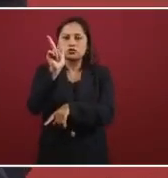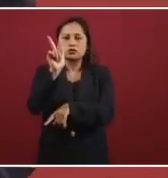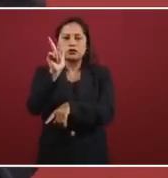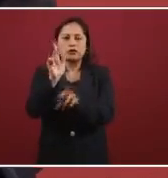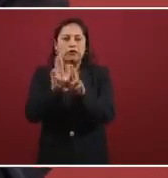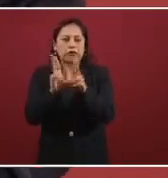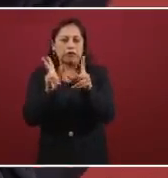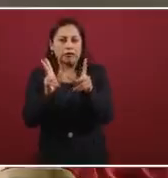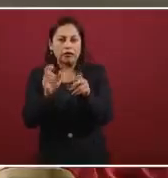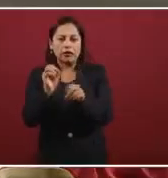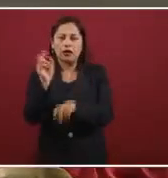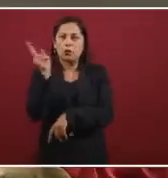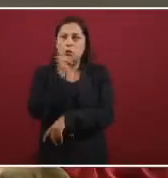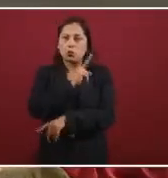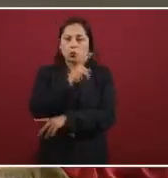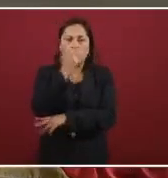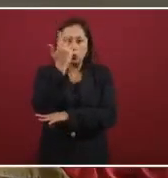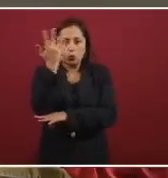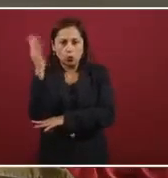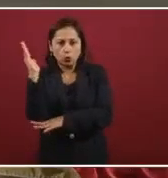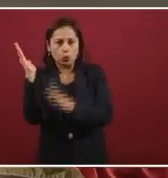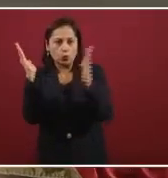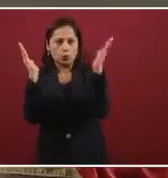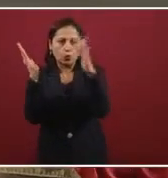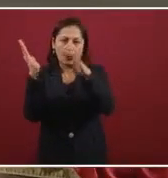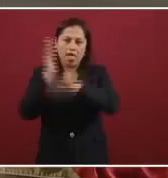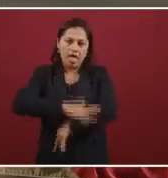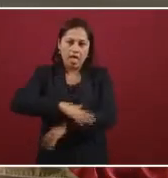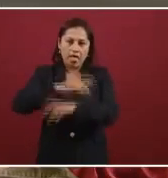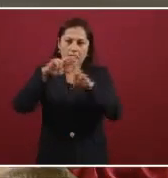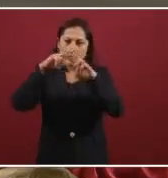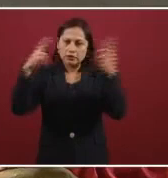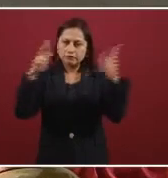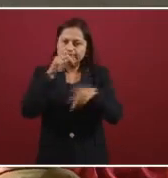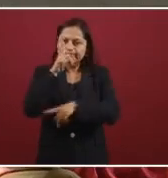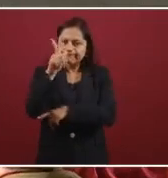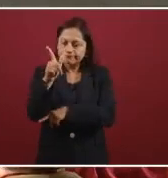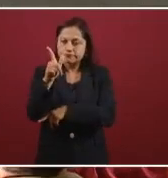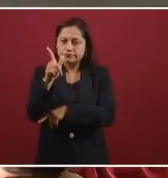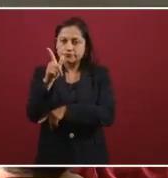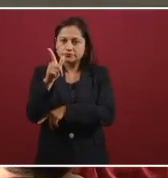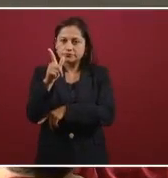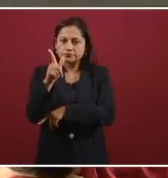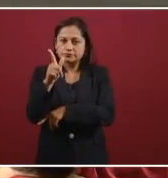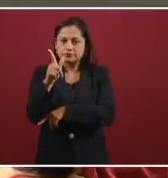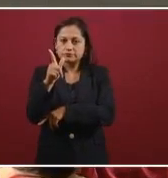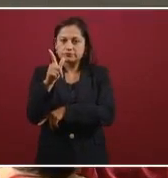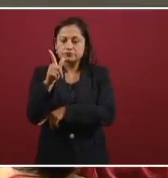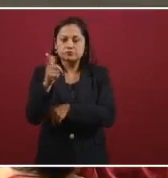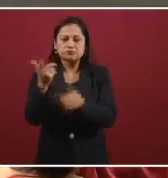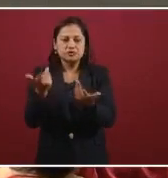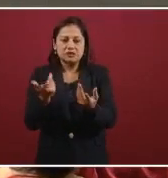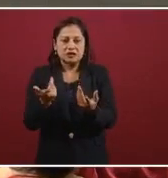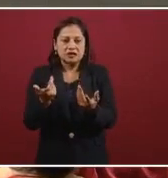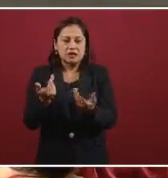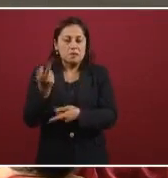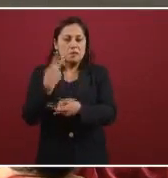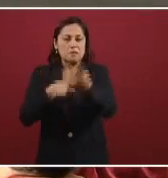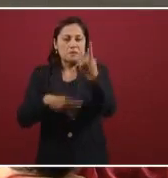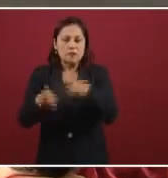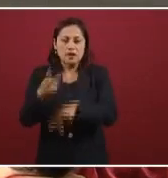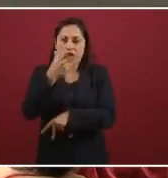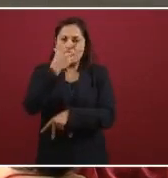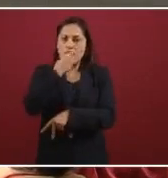los árboles tiran los cables y a las 24 horas ya